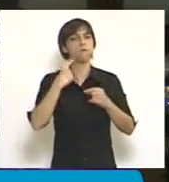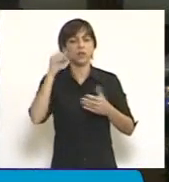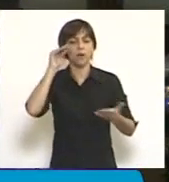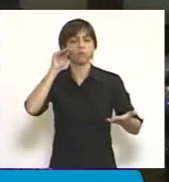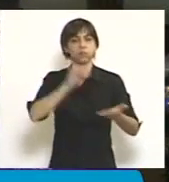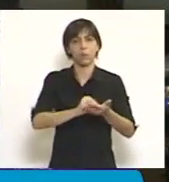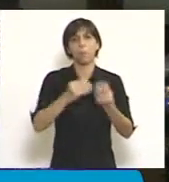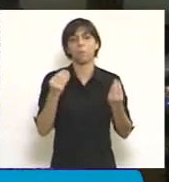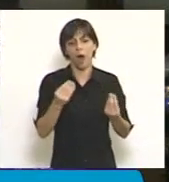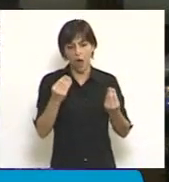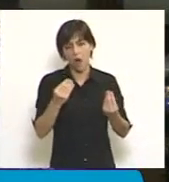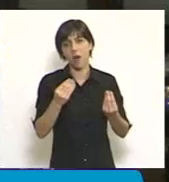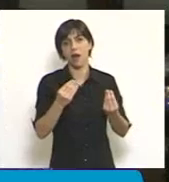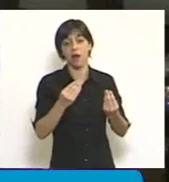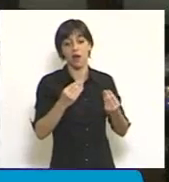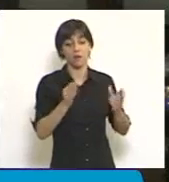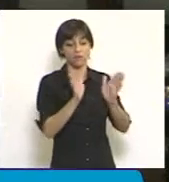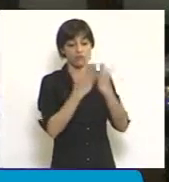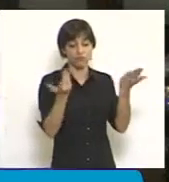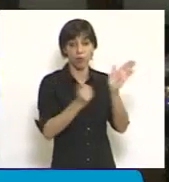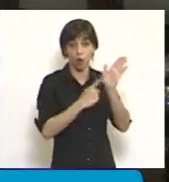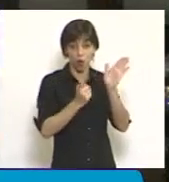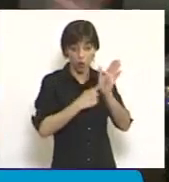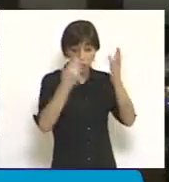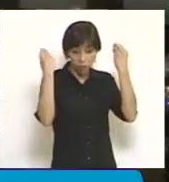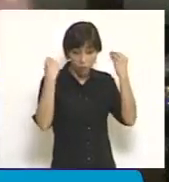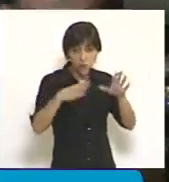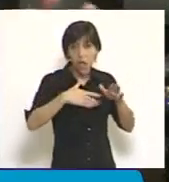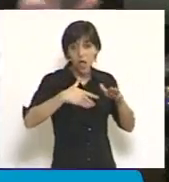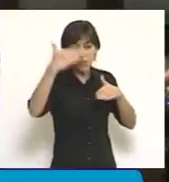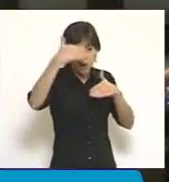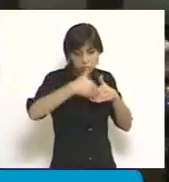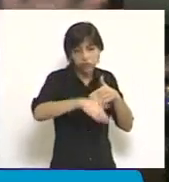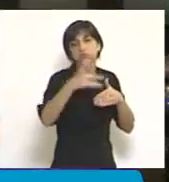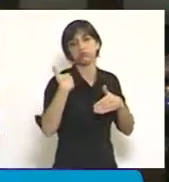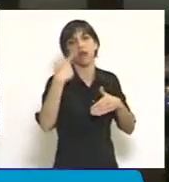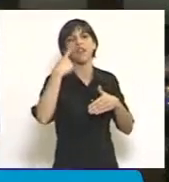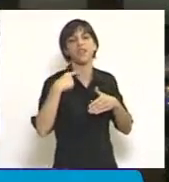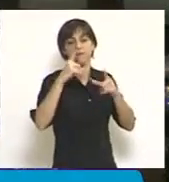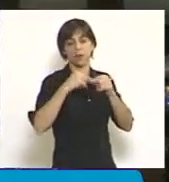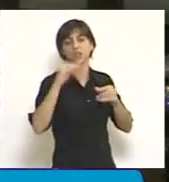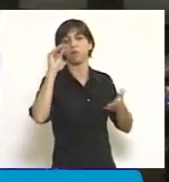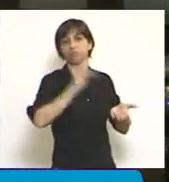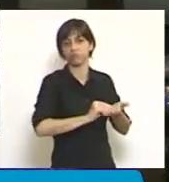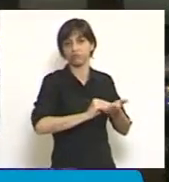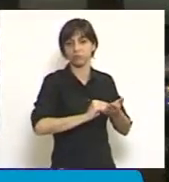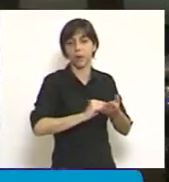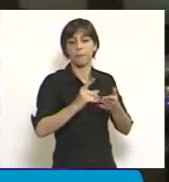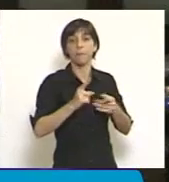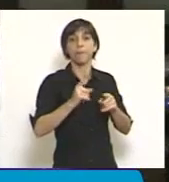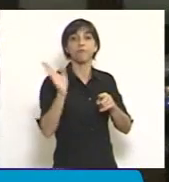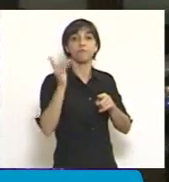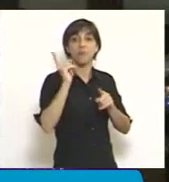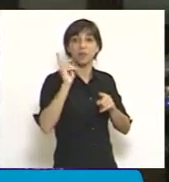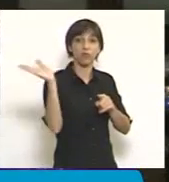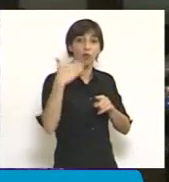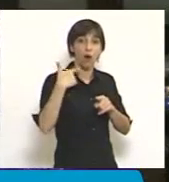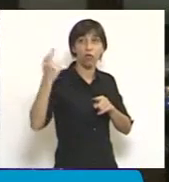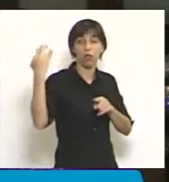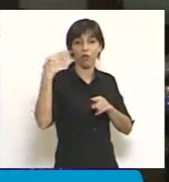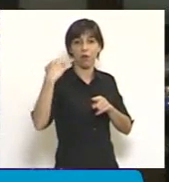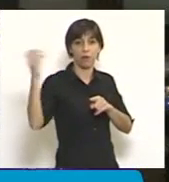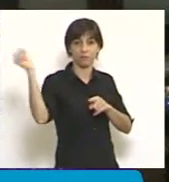Pero inclusive hay ciertas inconsistencias en los proyectos que no se terminan de entender. Por ejemplo, se establece una fecha